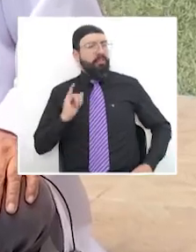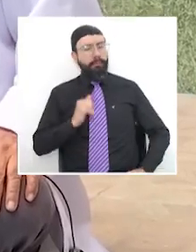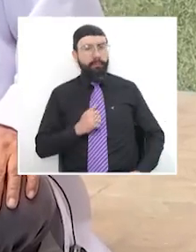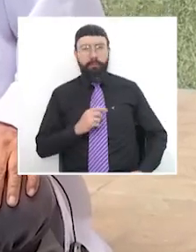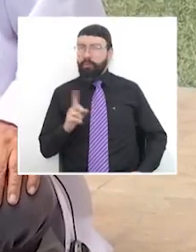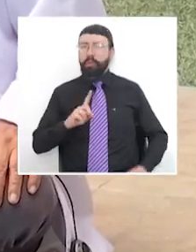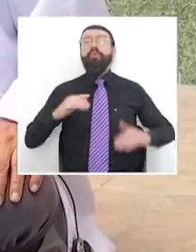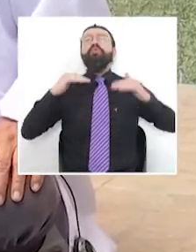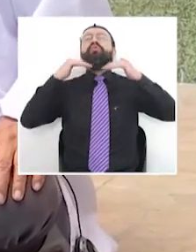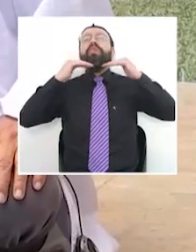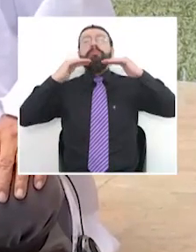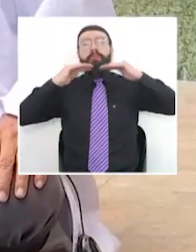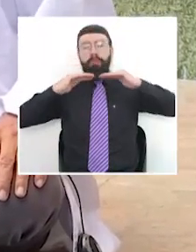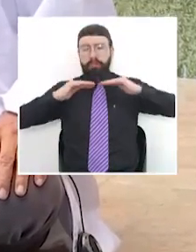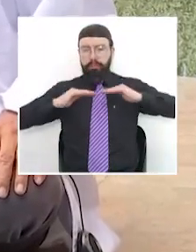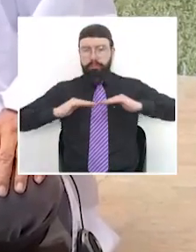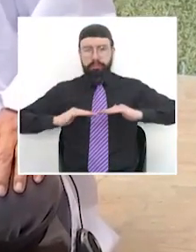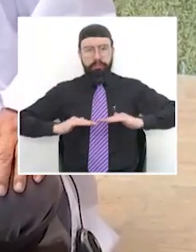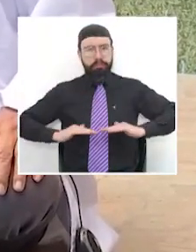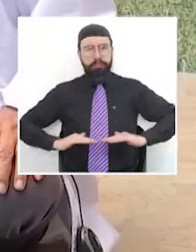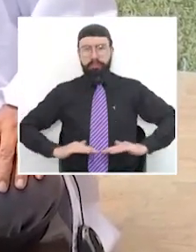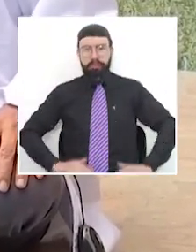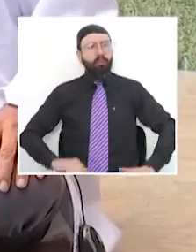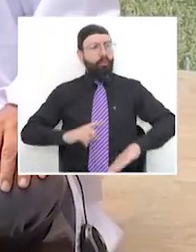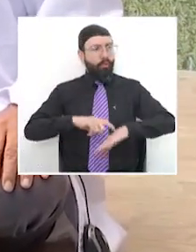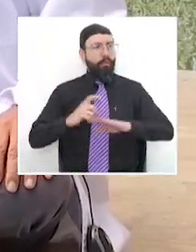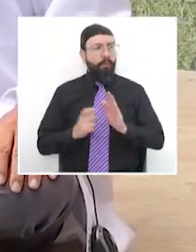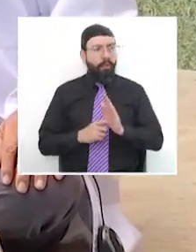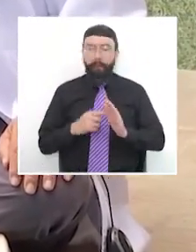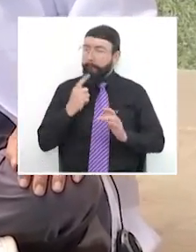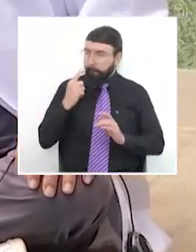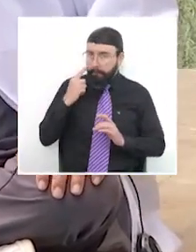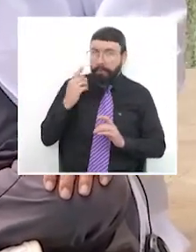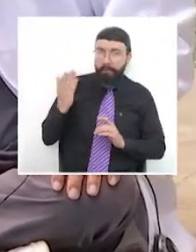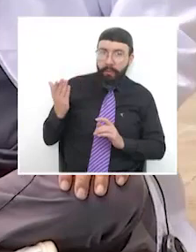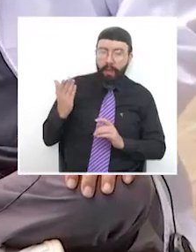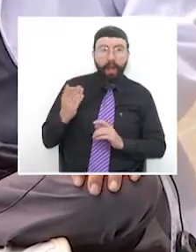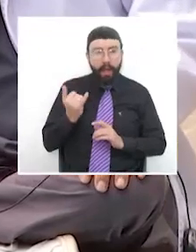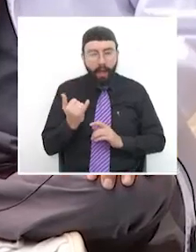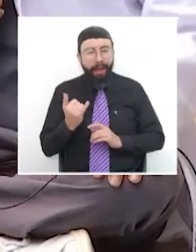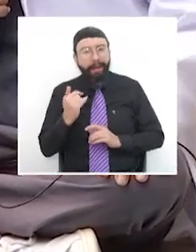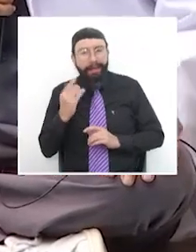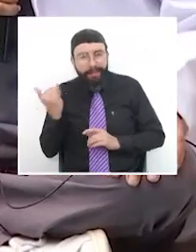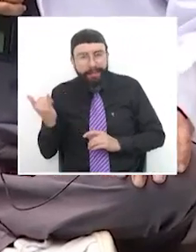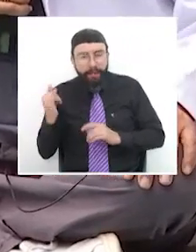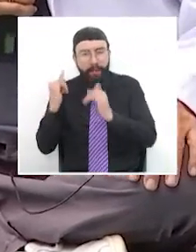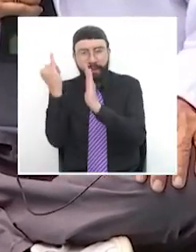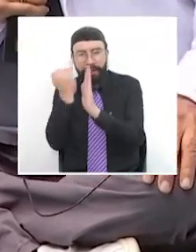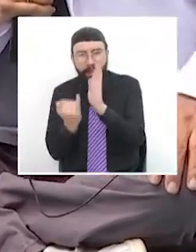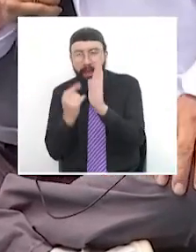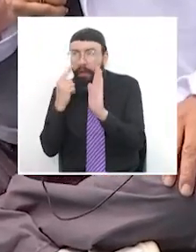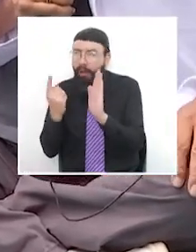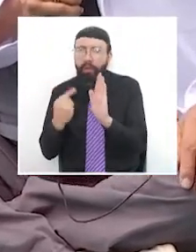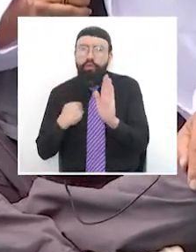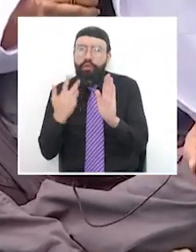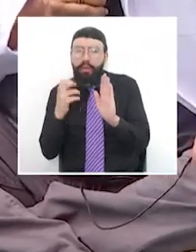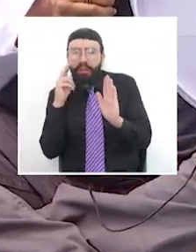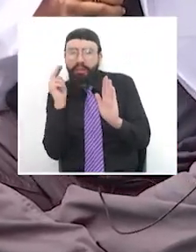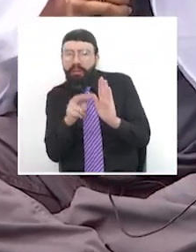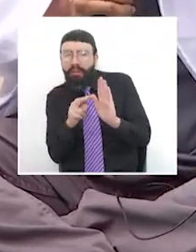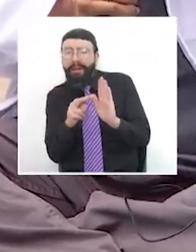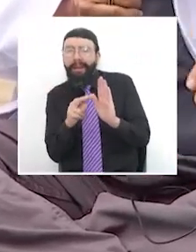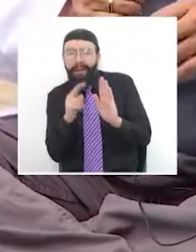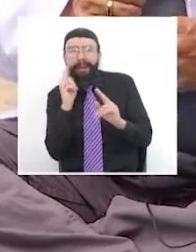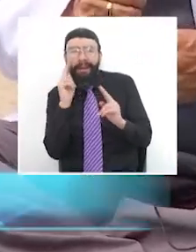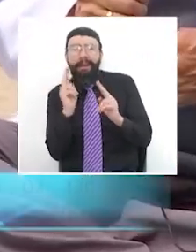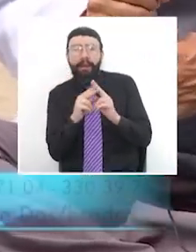a genitales. Esta imagen que ven acá nos está mostrando lo que nosotros queremos ver. Por ejemplo, empezamos